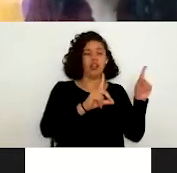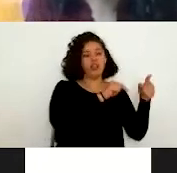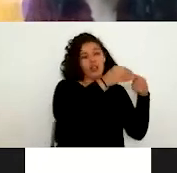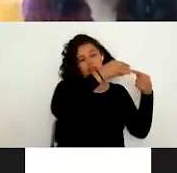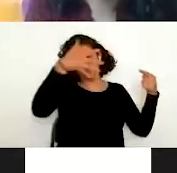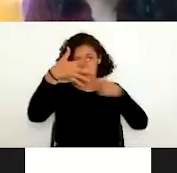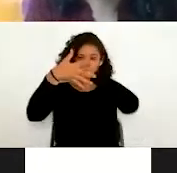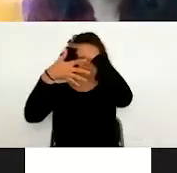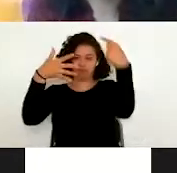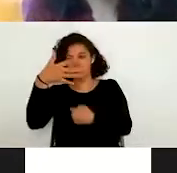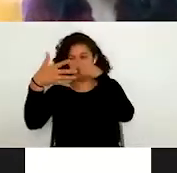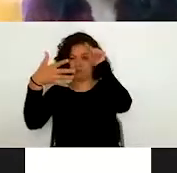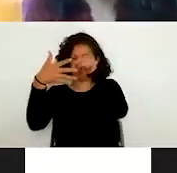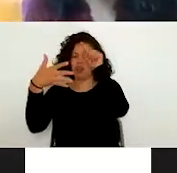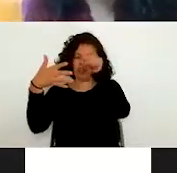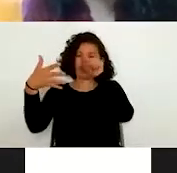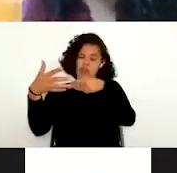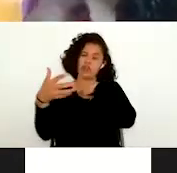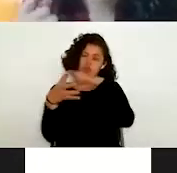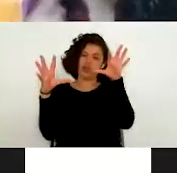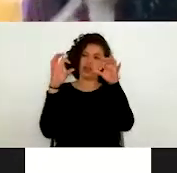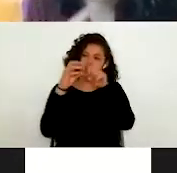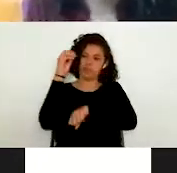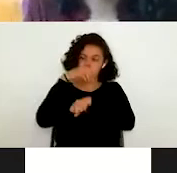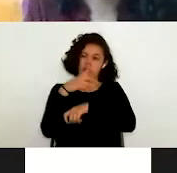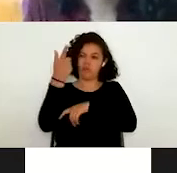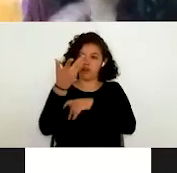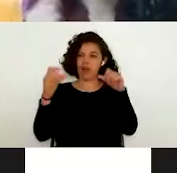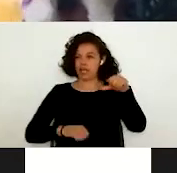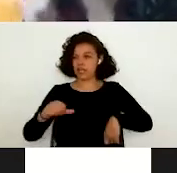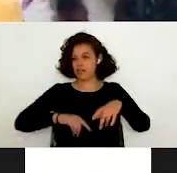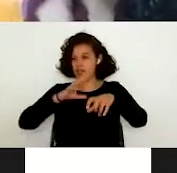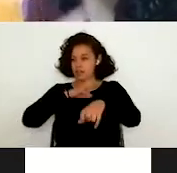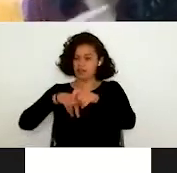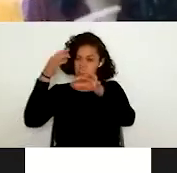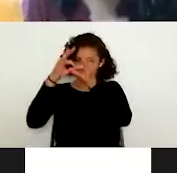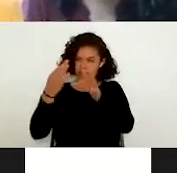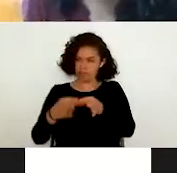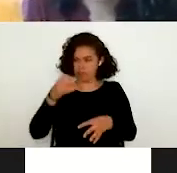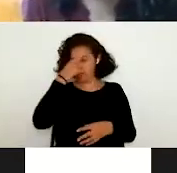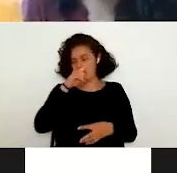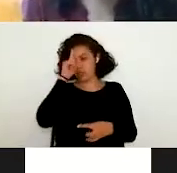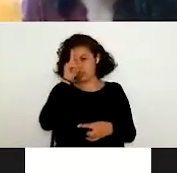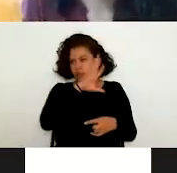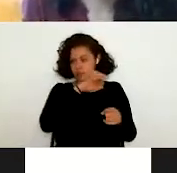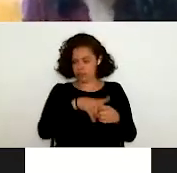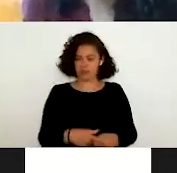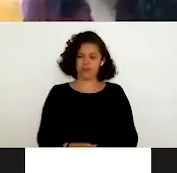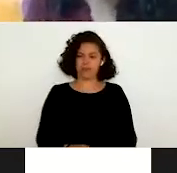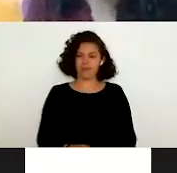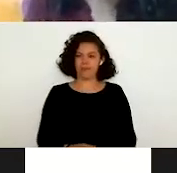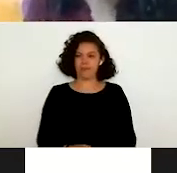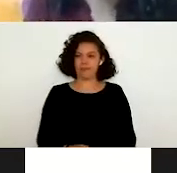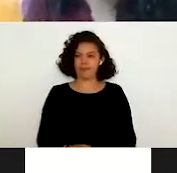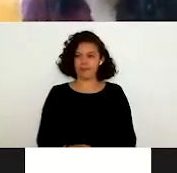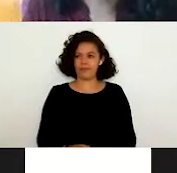estoy describiendo, ya estoy colocando una actividad precisa, que son las asesorías especializadas, ¿no? Entonces ya nos